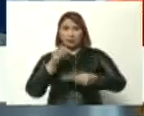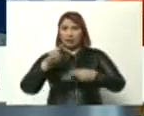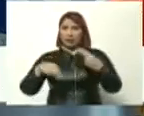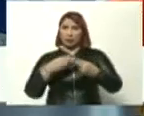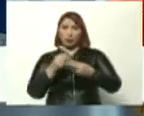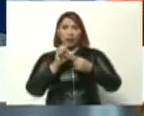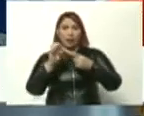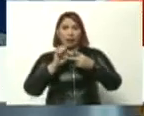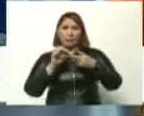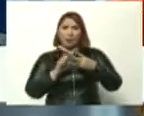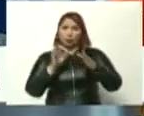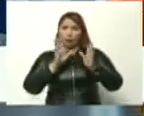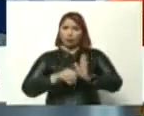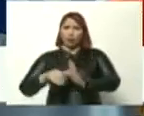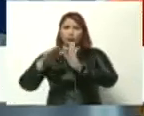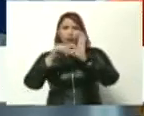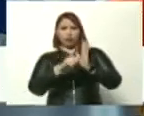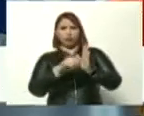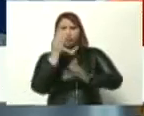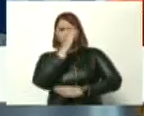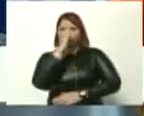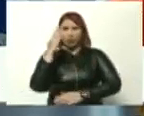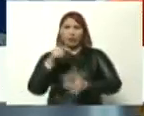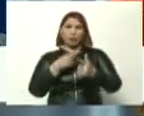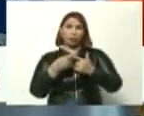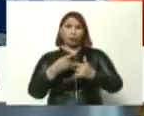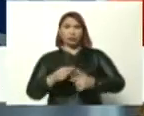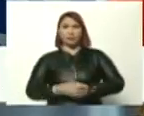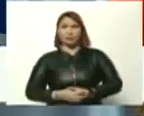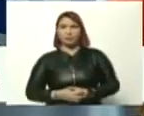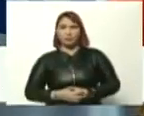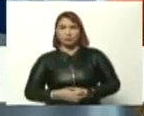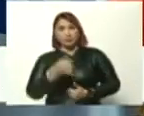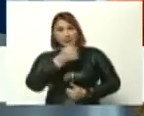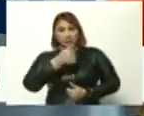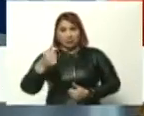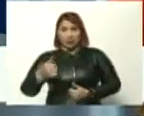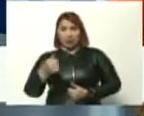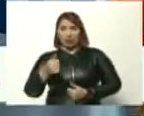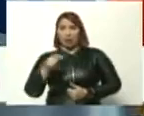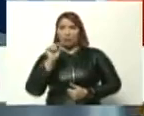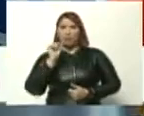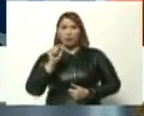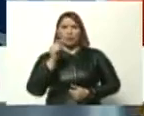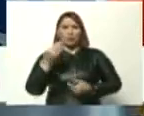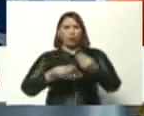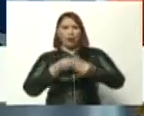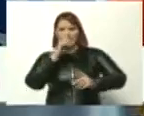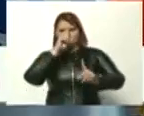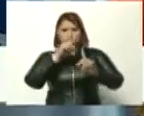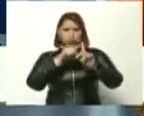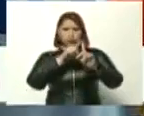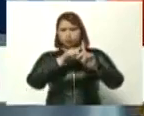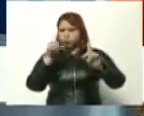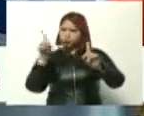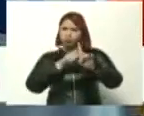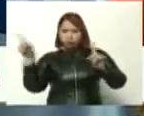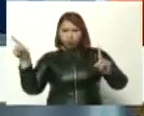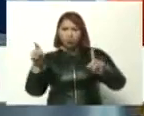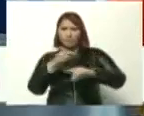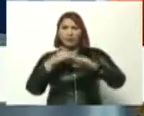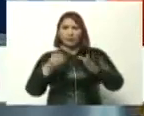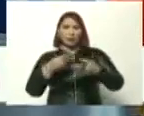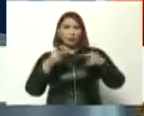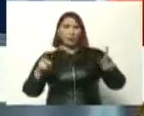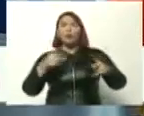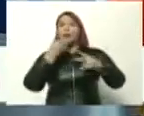de por medio. En tal sentido, pues, en cada momento que haya alguna desviación de fiscal del Ministerio Público, yo